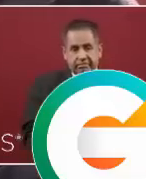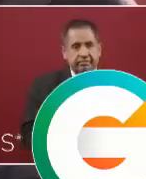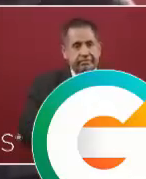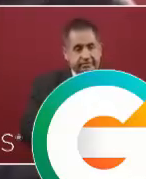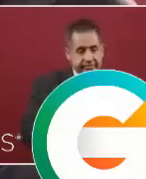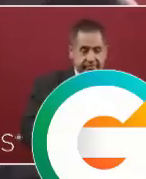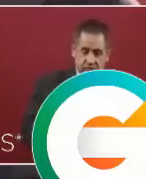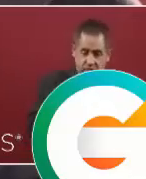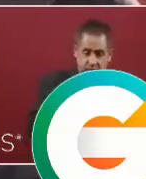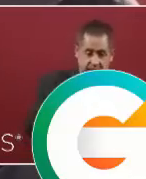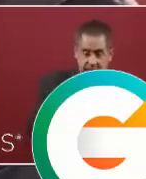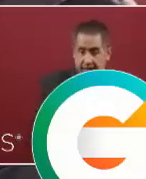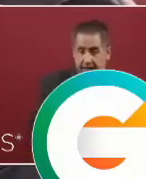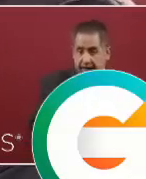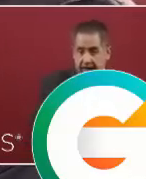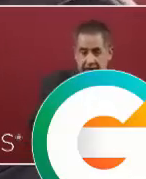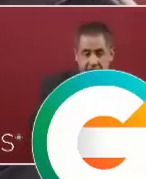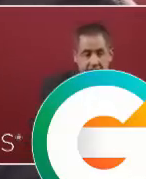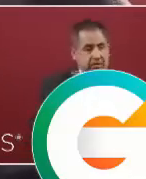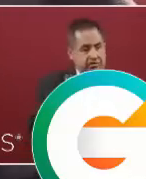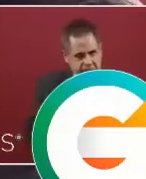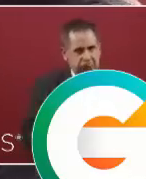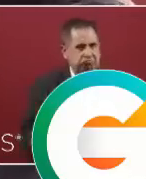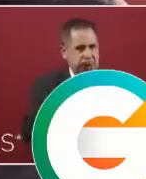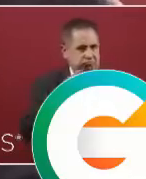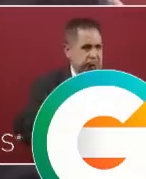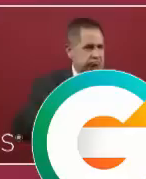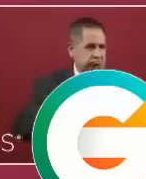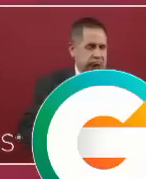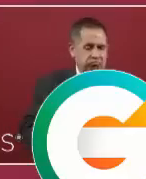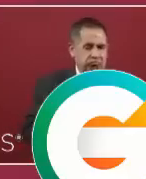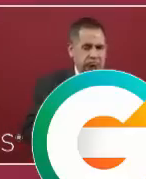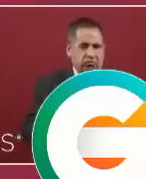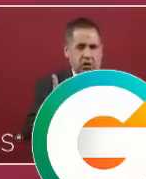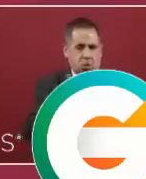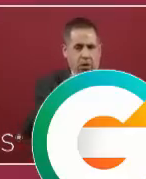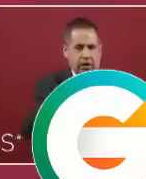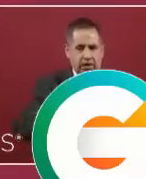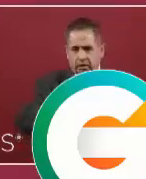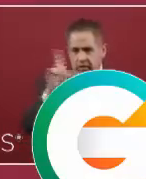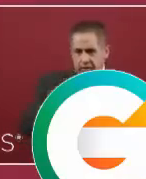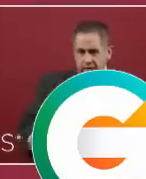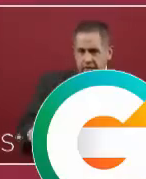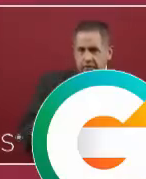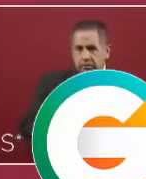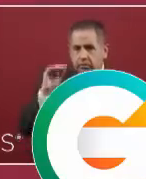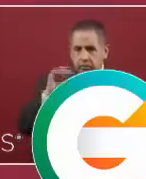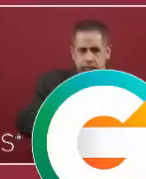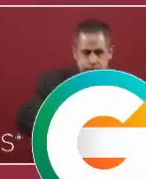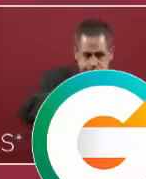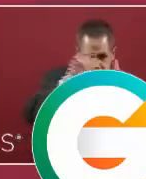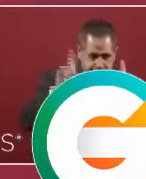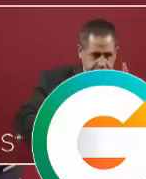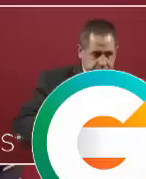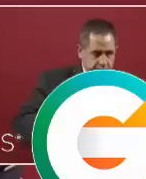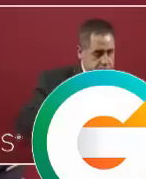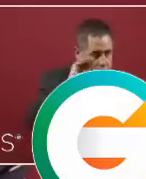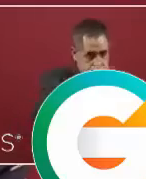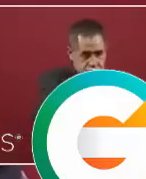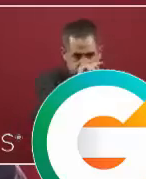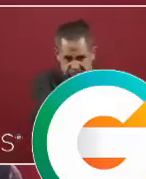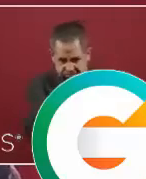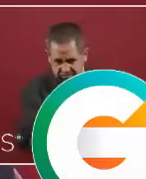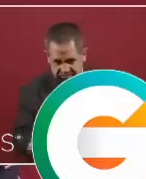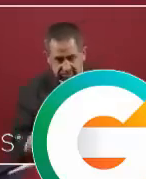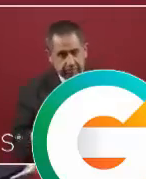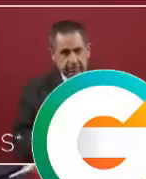reforma, ya se va a tener la Guardia, vamos a tener presencia en todo el país y esto va a ayudar mucho.